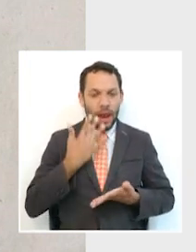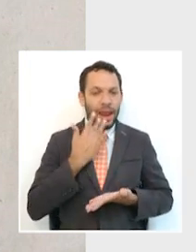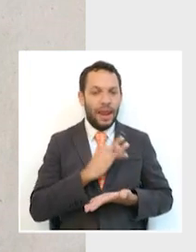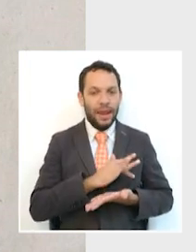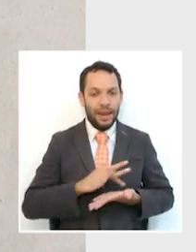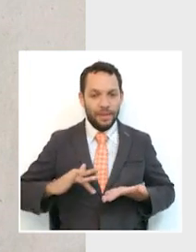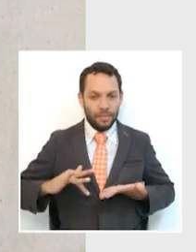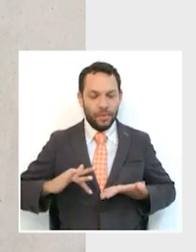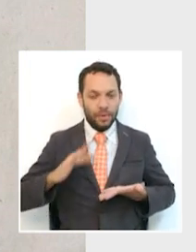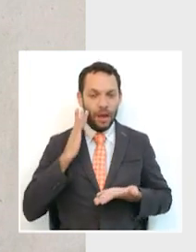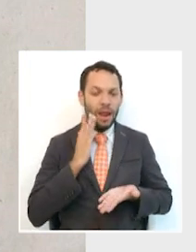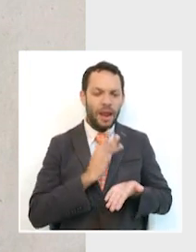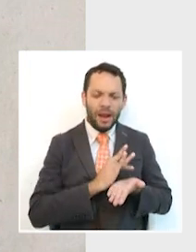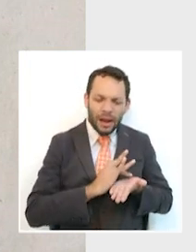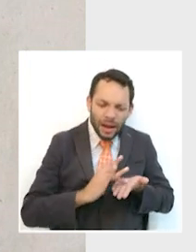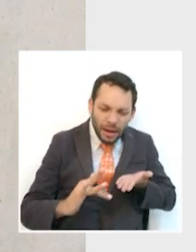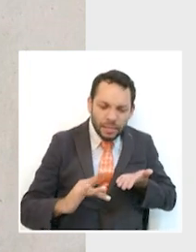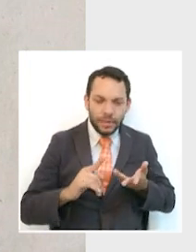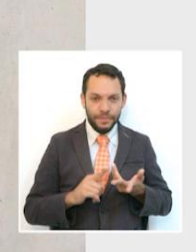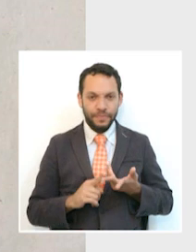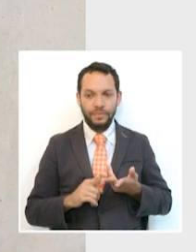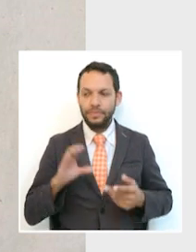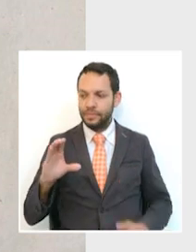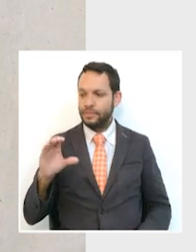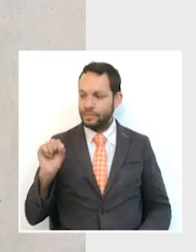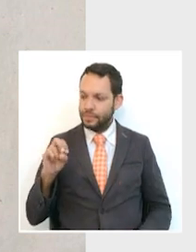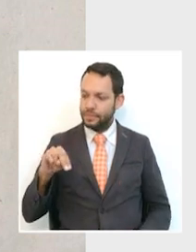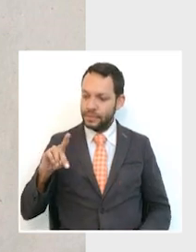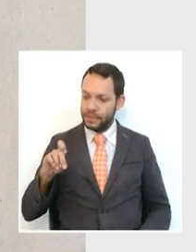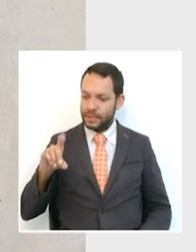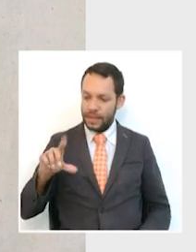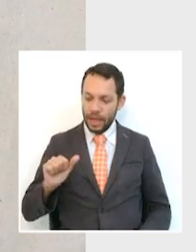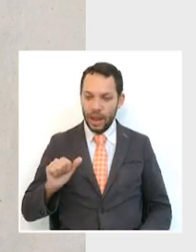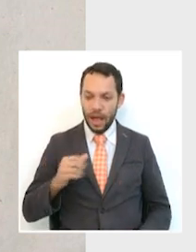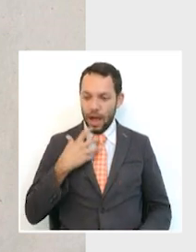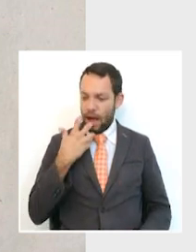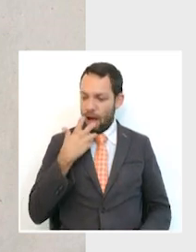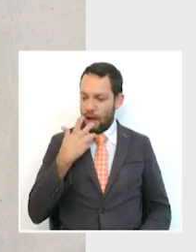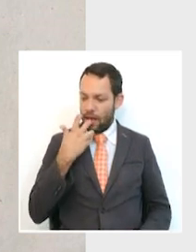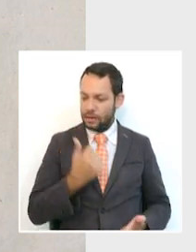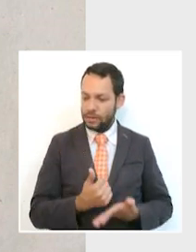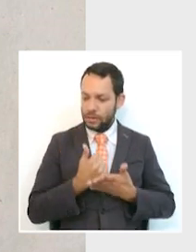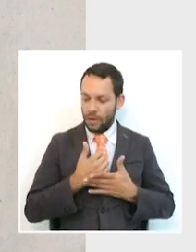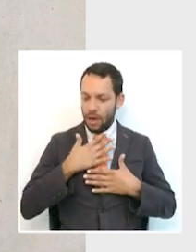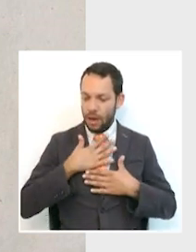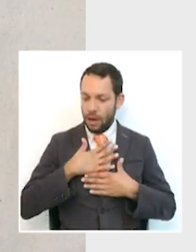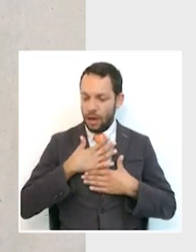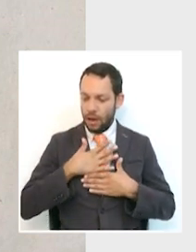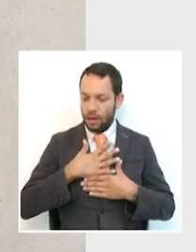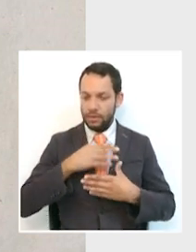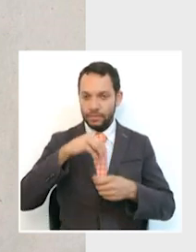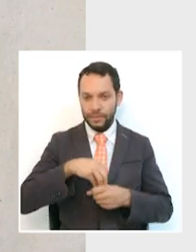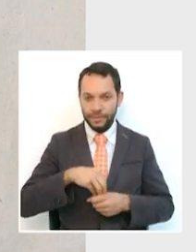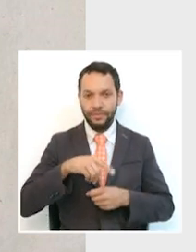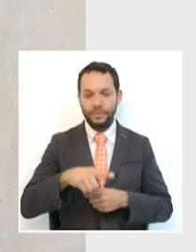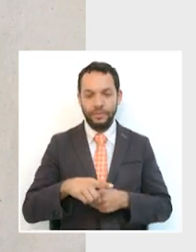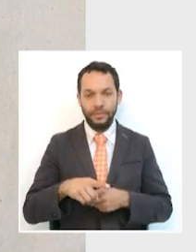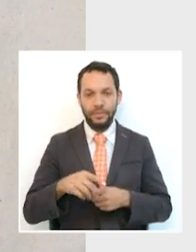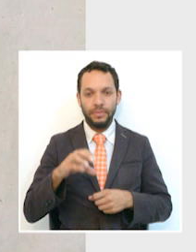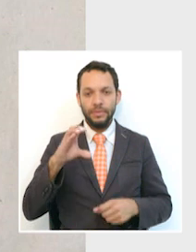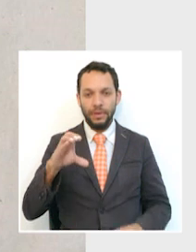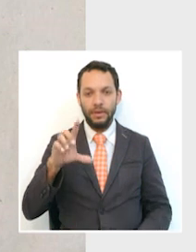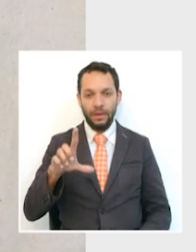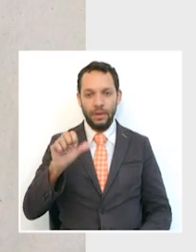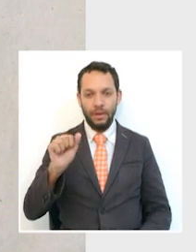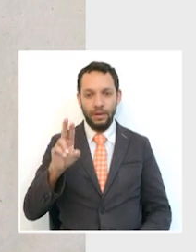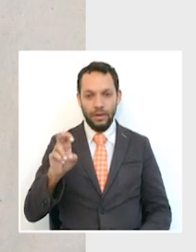estabilidad por ser astringente la canela le da el calor para que maneje muy fácil junto con el jengibre y los clavos para que ese